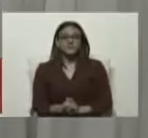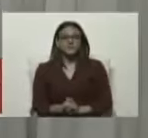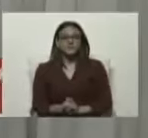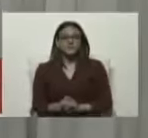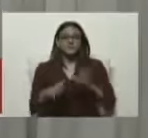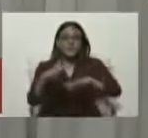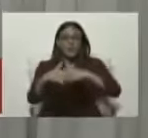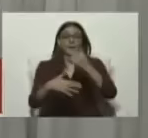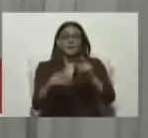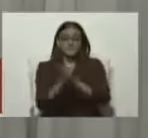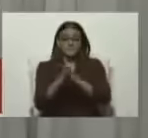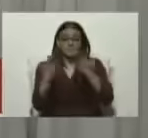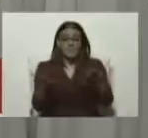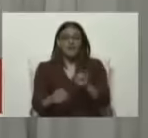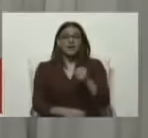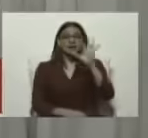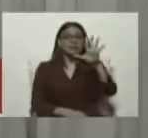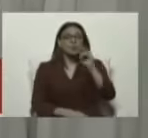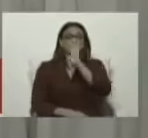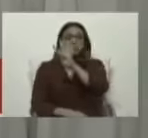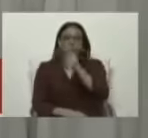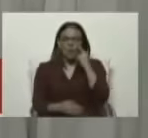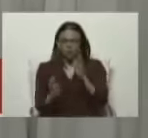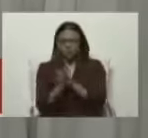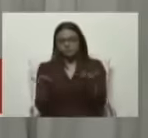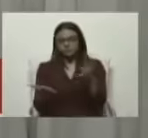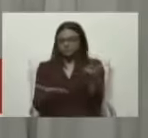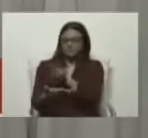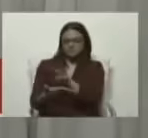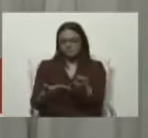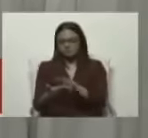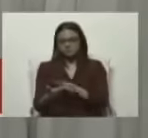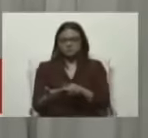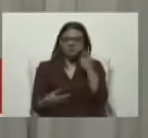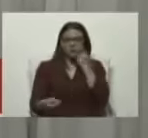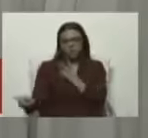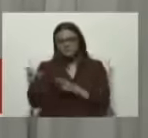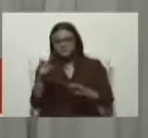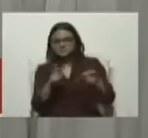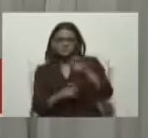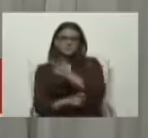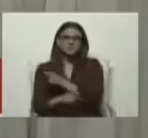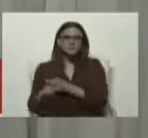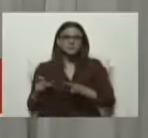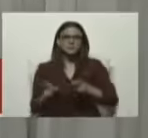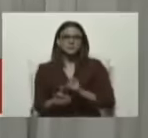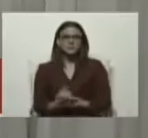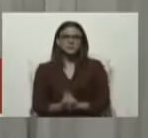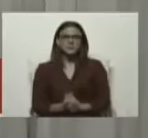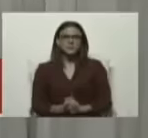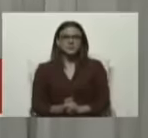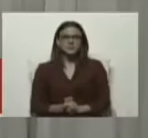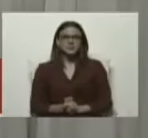Página 54 de The Land of Grace. Busquémoslo.